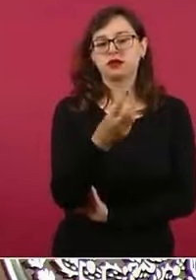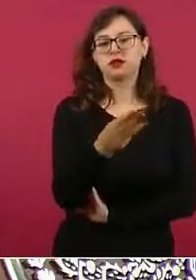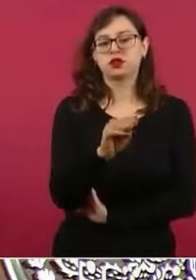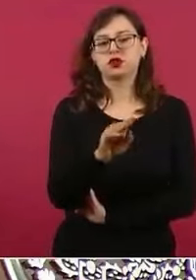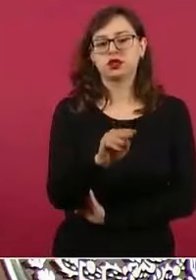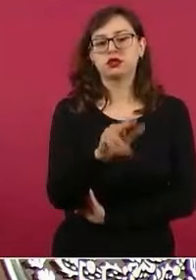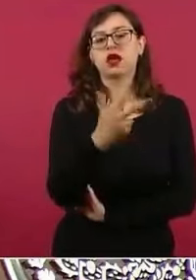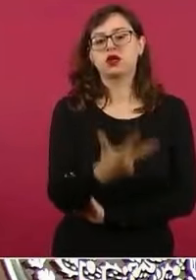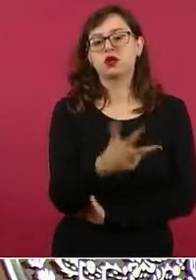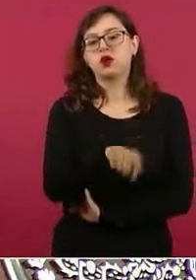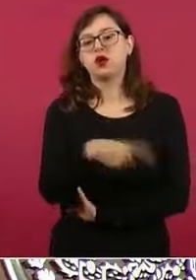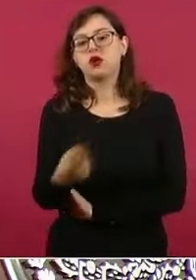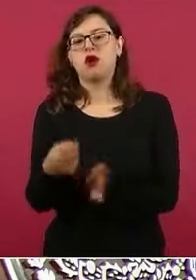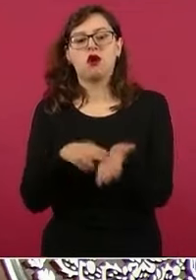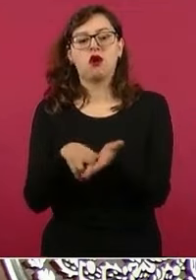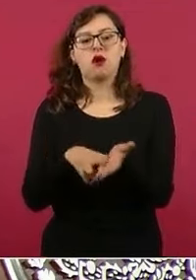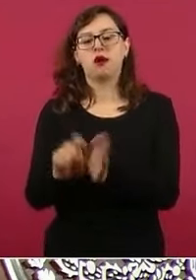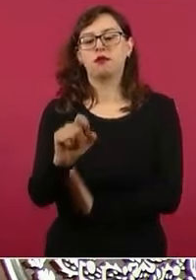premium, y